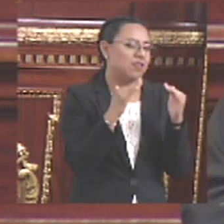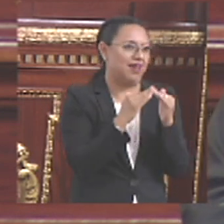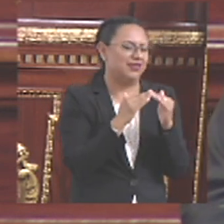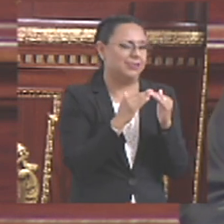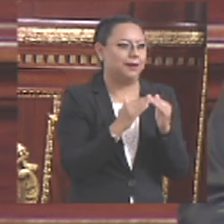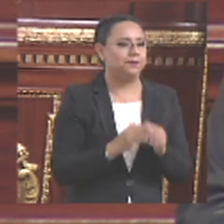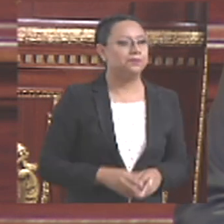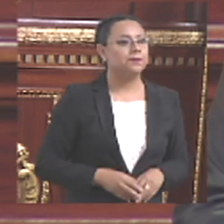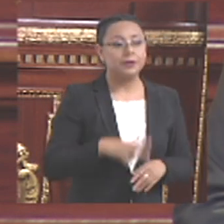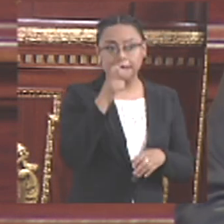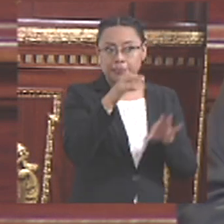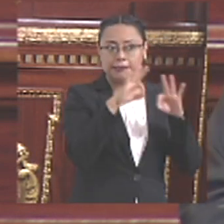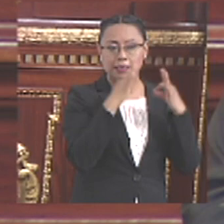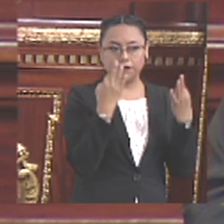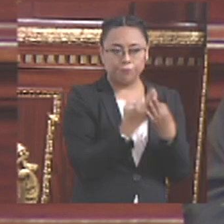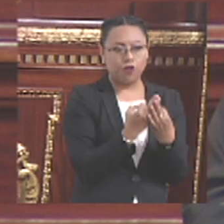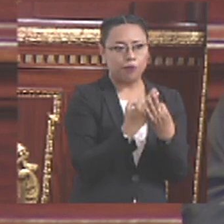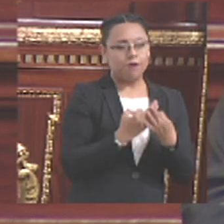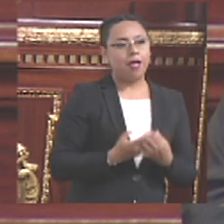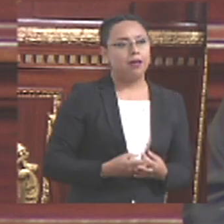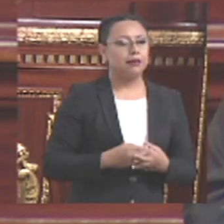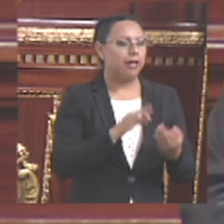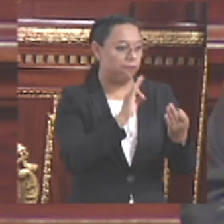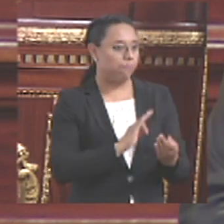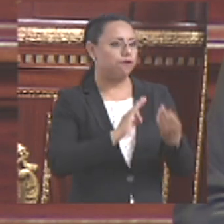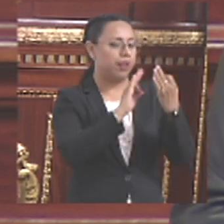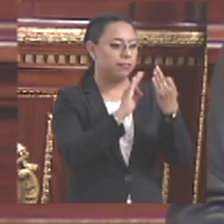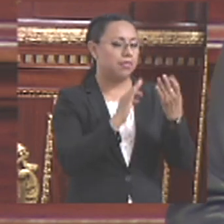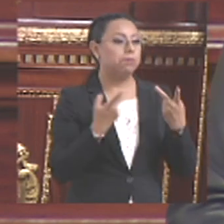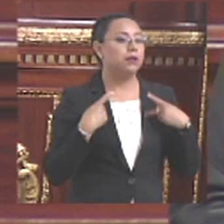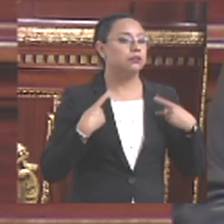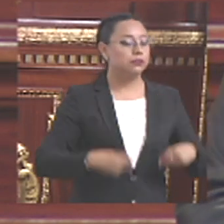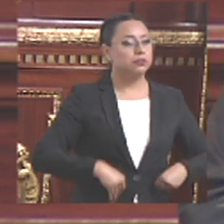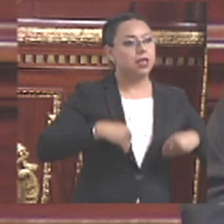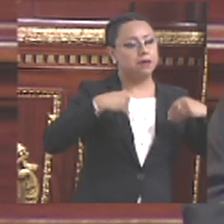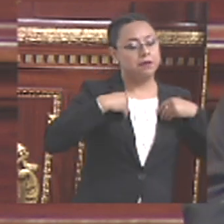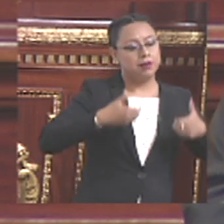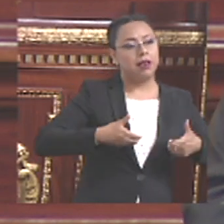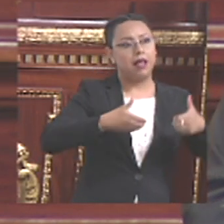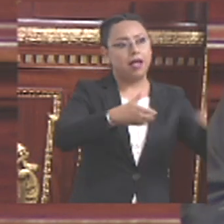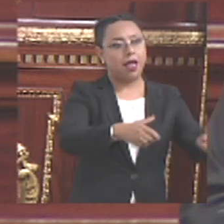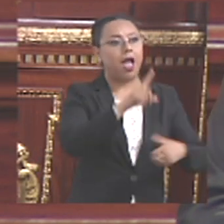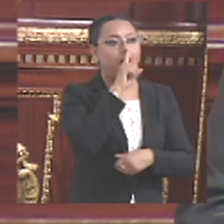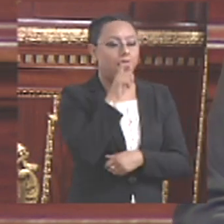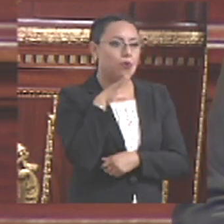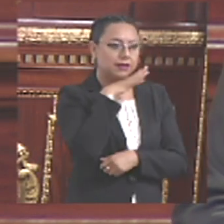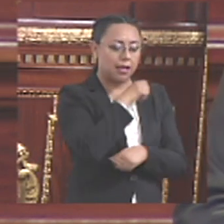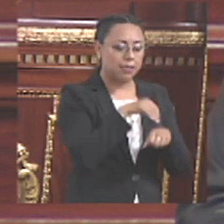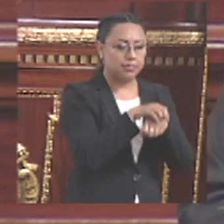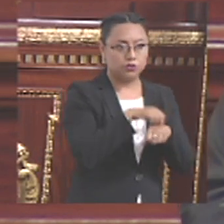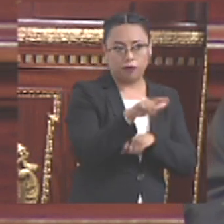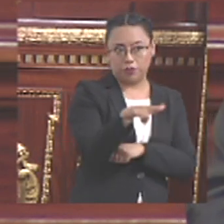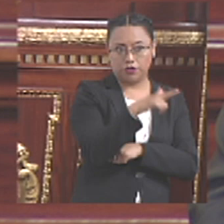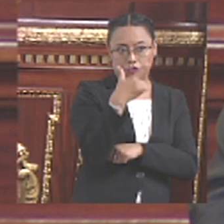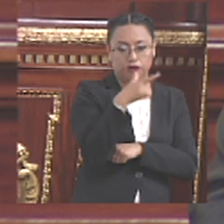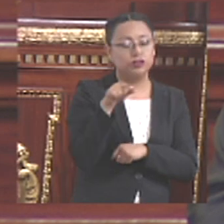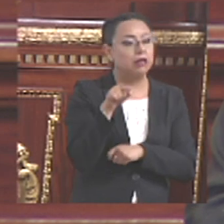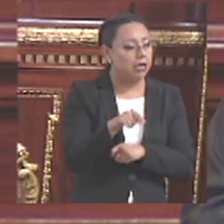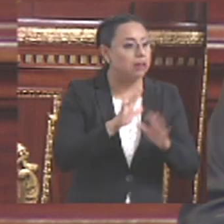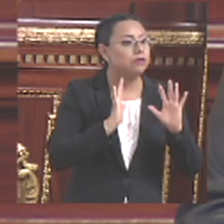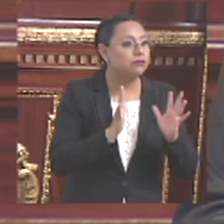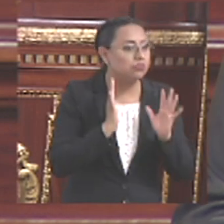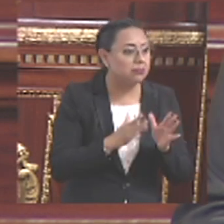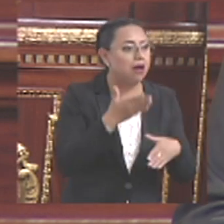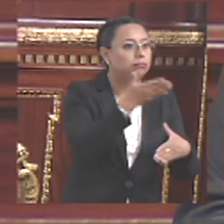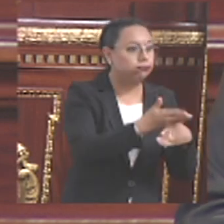encuentran las vecinas y vecinos de Aguascalientes 12, quienes han buscado en las instancias administrativas y jurídicas la reconstrucción